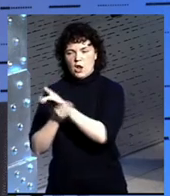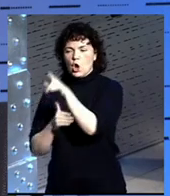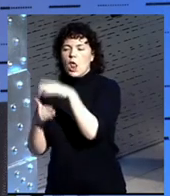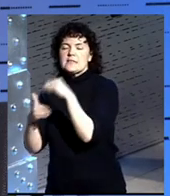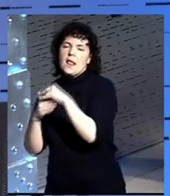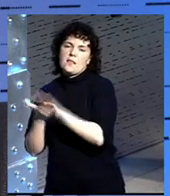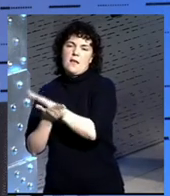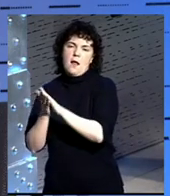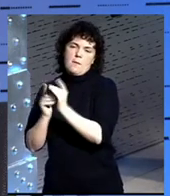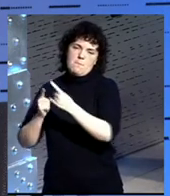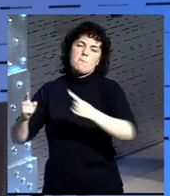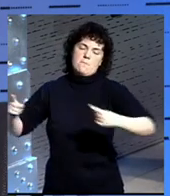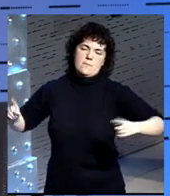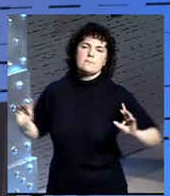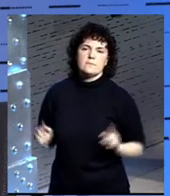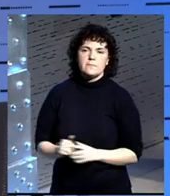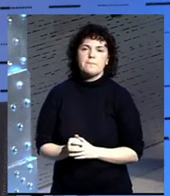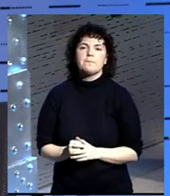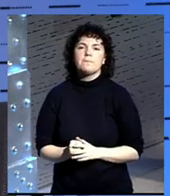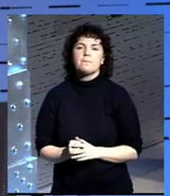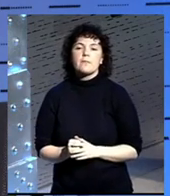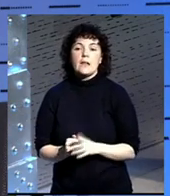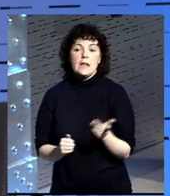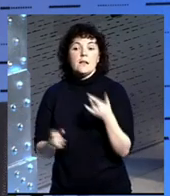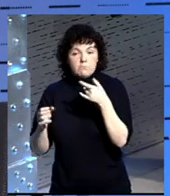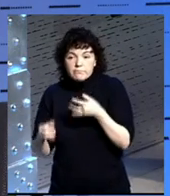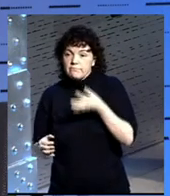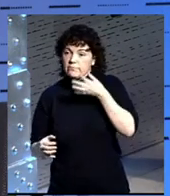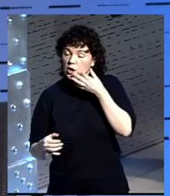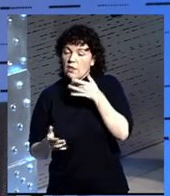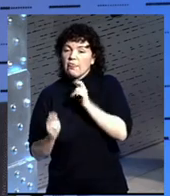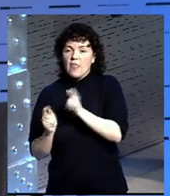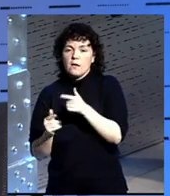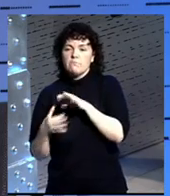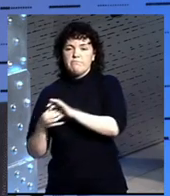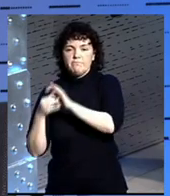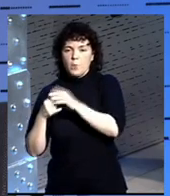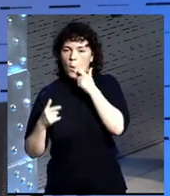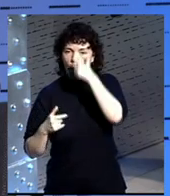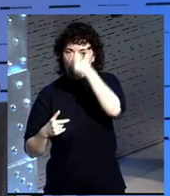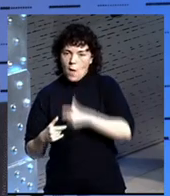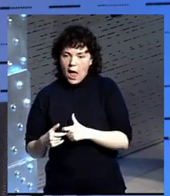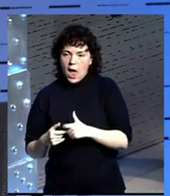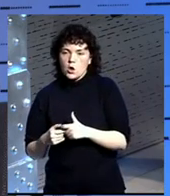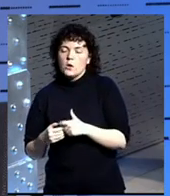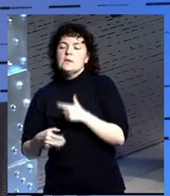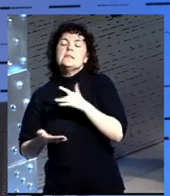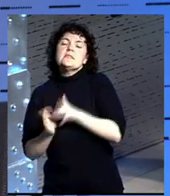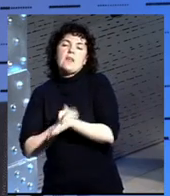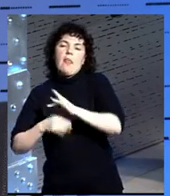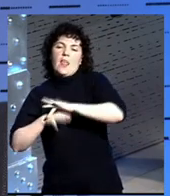clientes, y que ese toque humano no va a quedar sustituido por la digitalización, sino que se